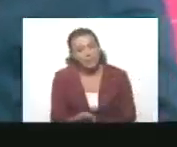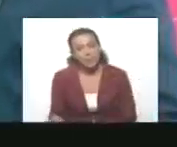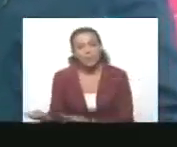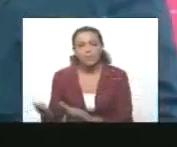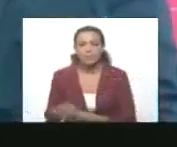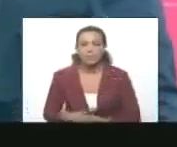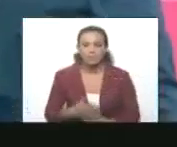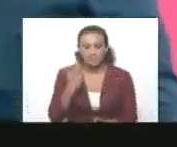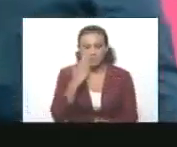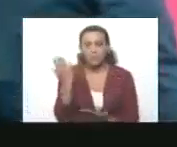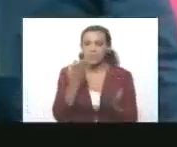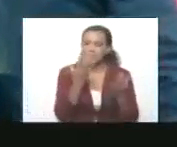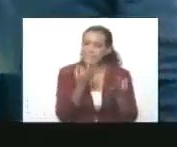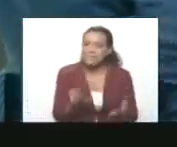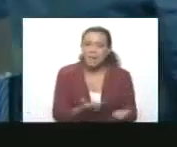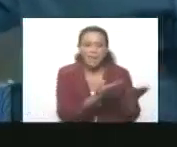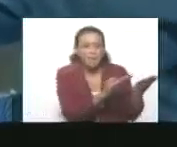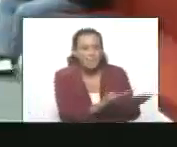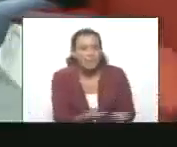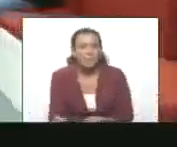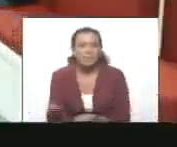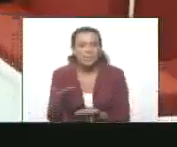Khan. Siempre bienvenido.